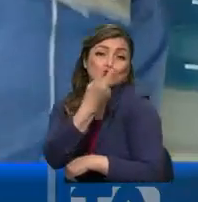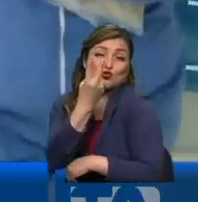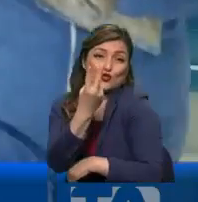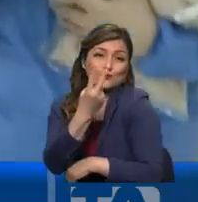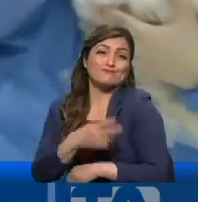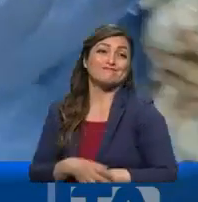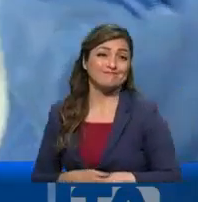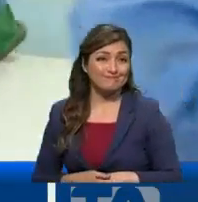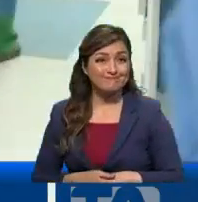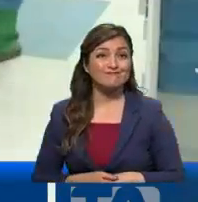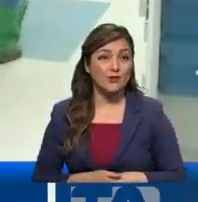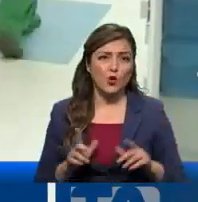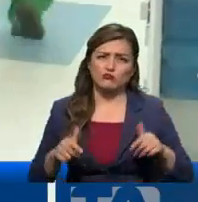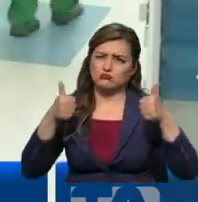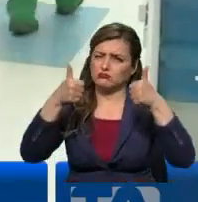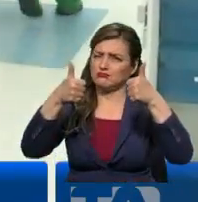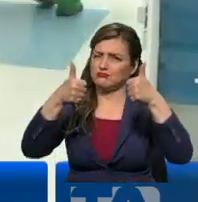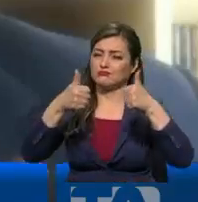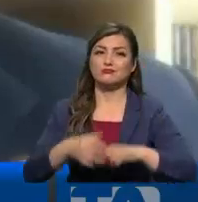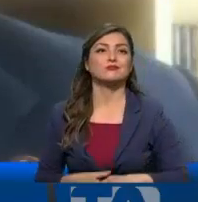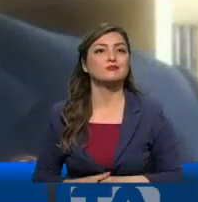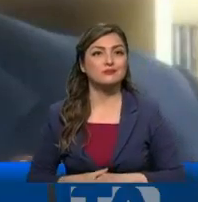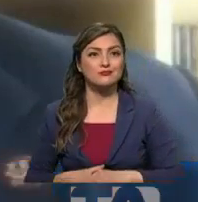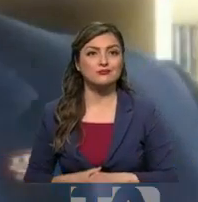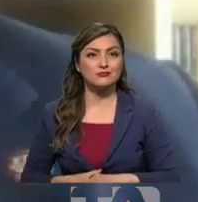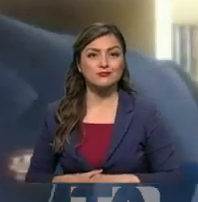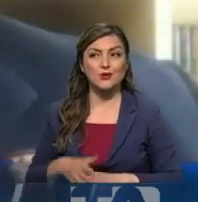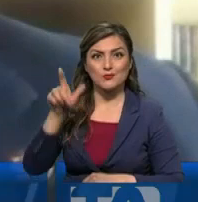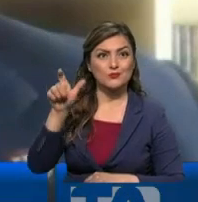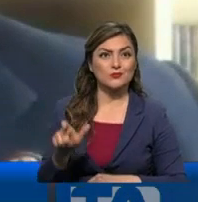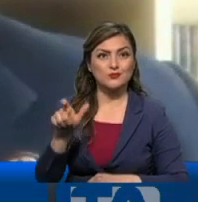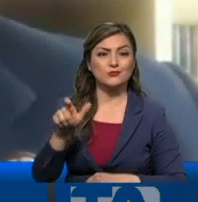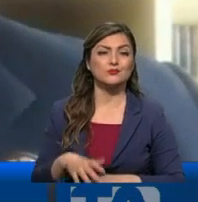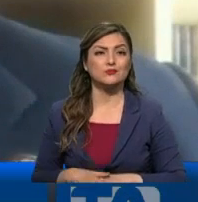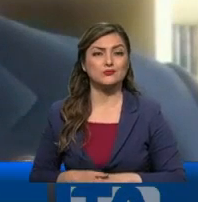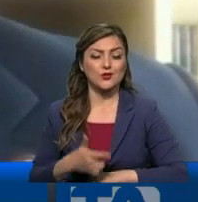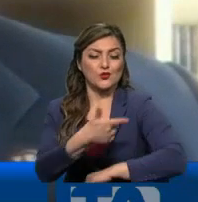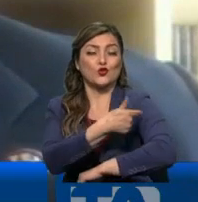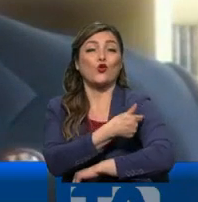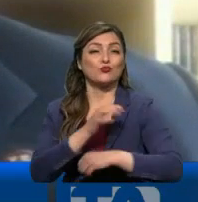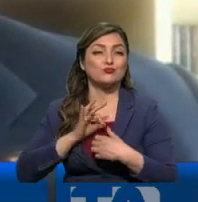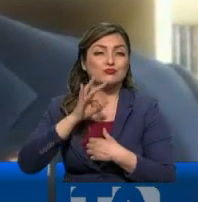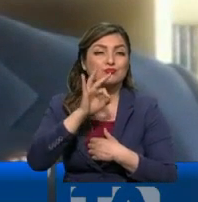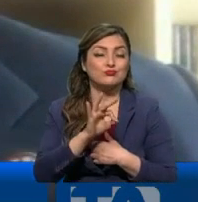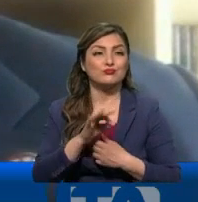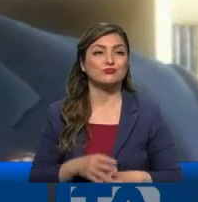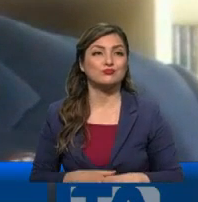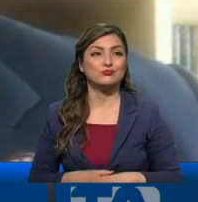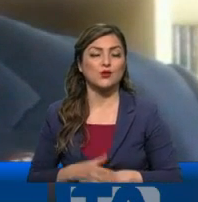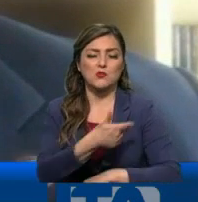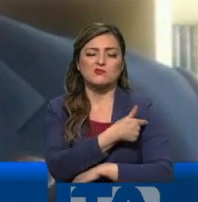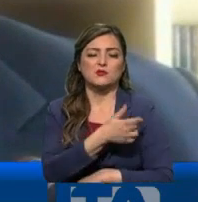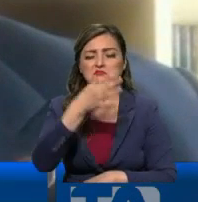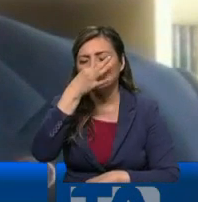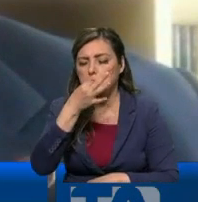dosis. Sin embargo, él se encuentra en buen estado de salud. La persona vacunada se contagió, pero no tuvo más allá de